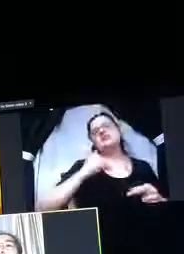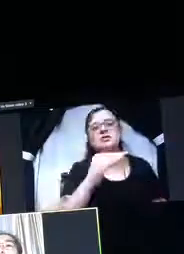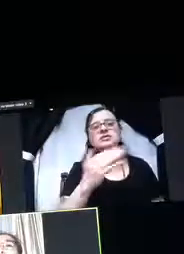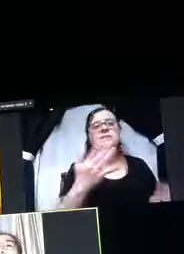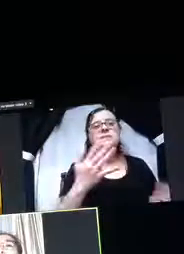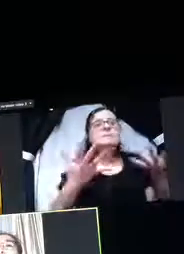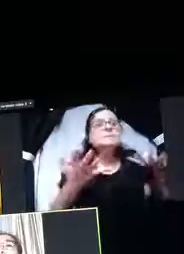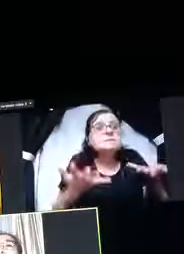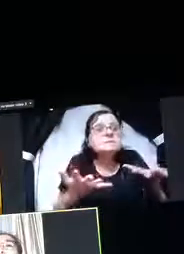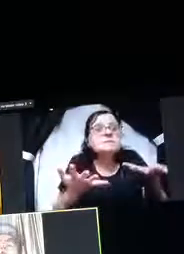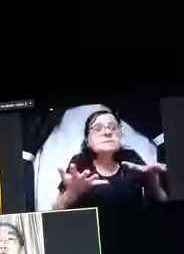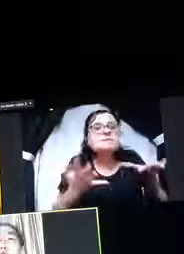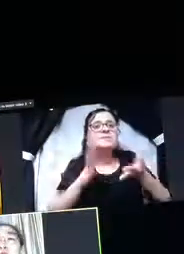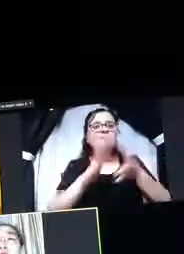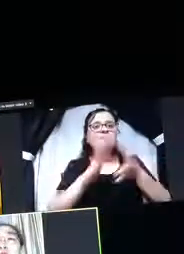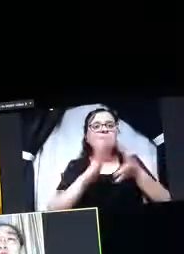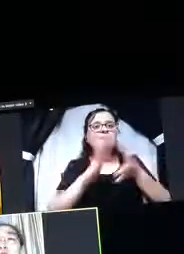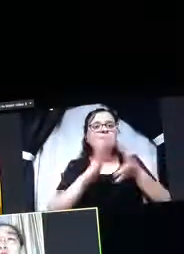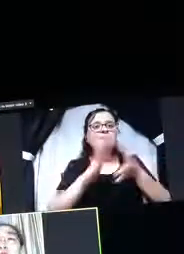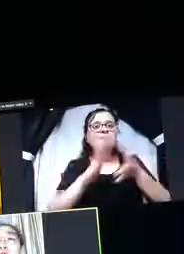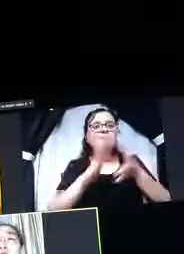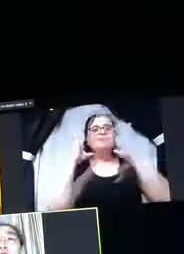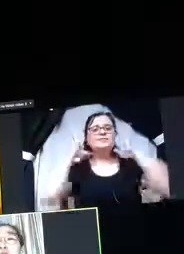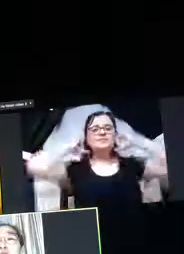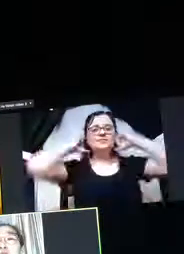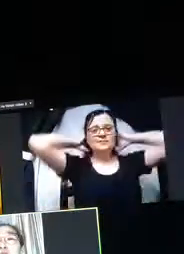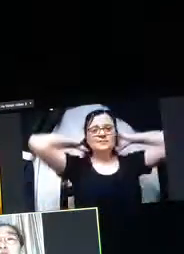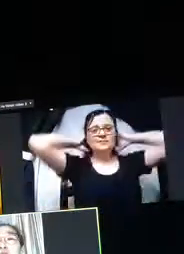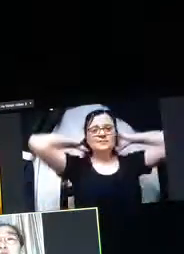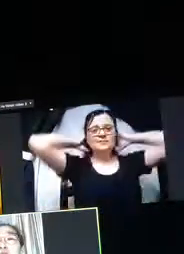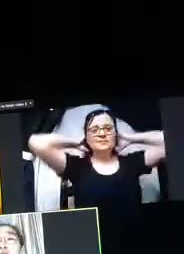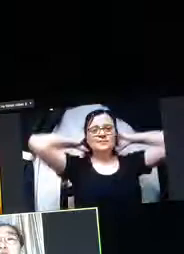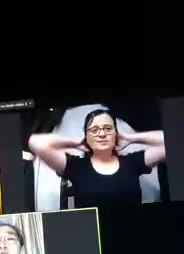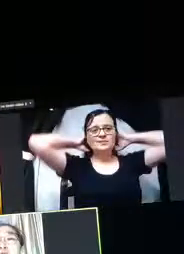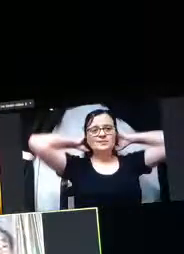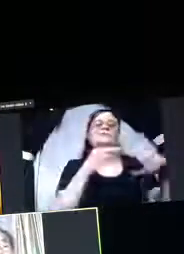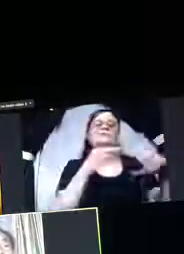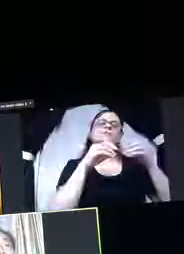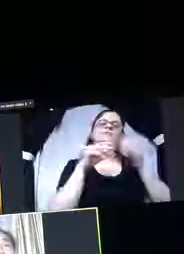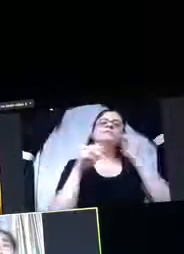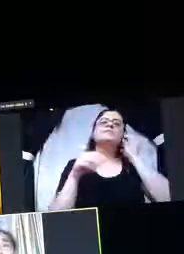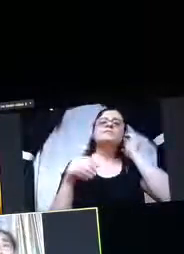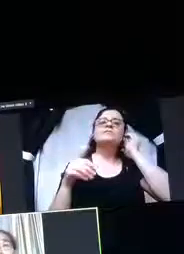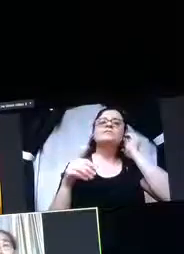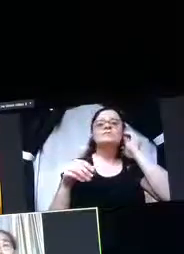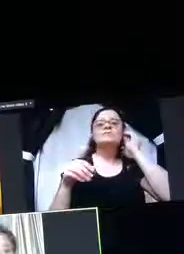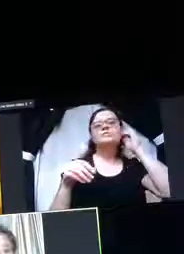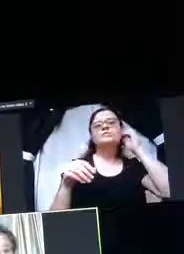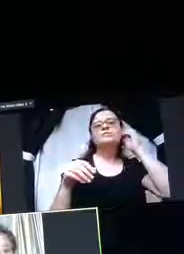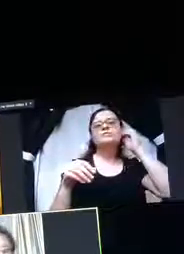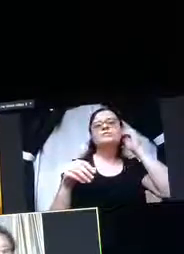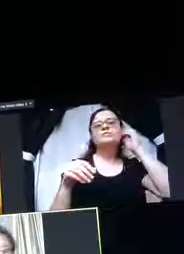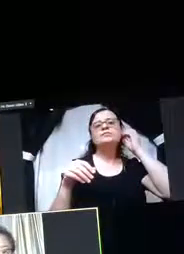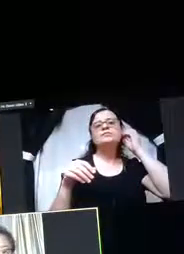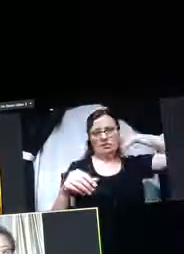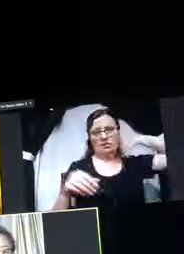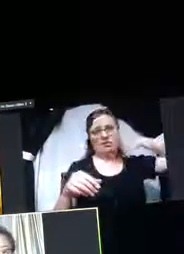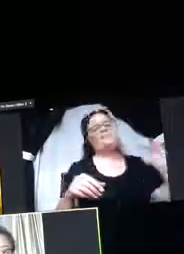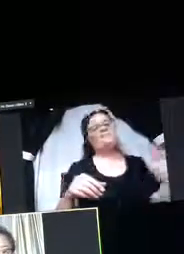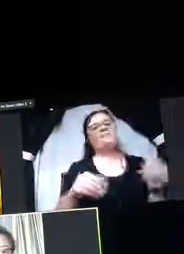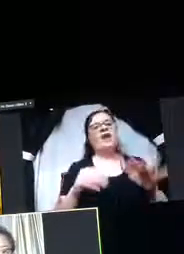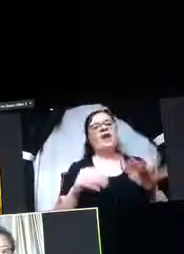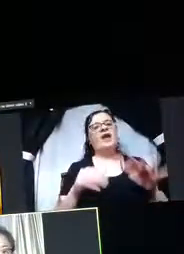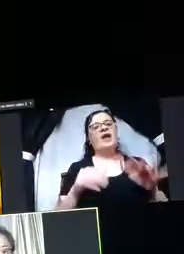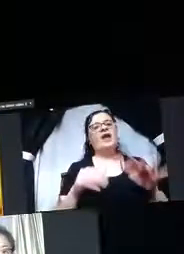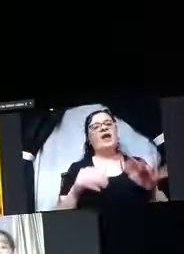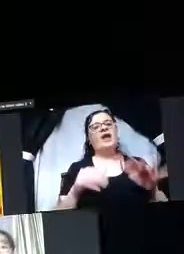de, bueno, cuando yo salía, sigo saliendo obviamente, bueno, no ahora, pero en momentos sociales, cuando estamos